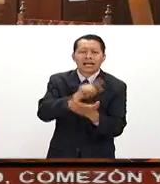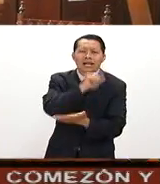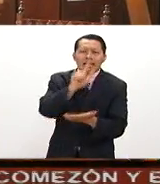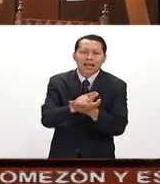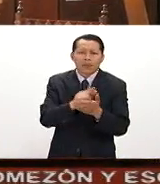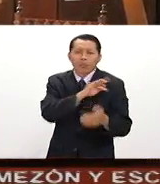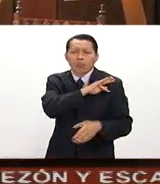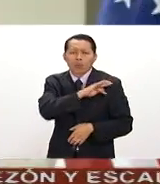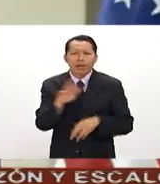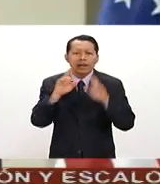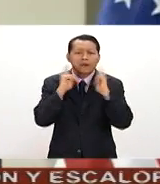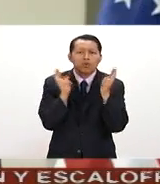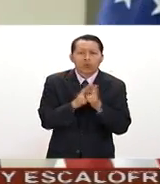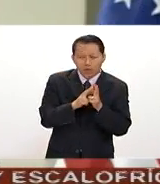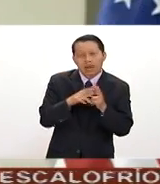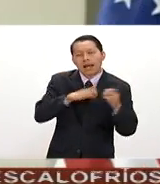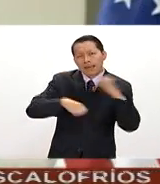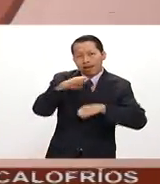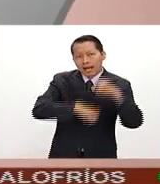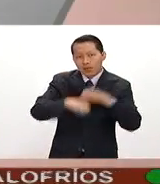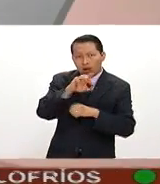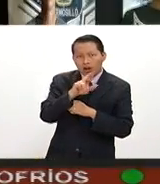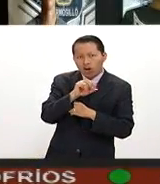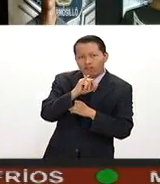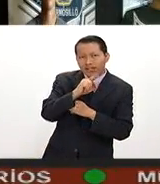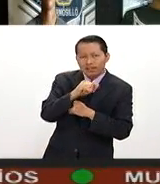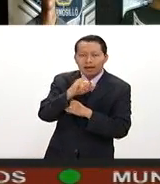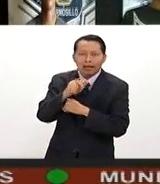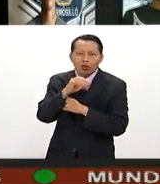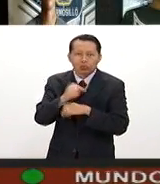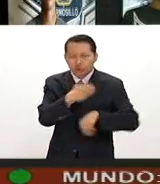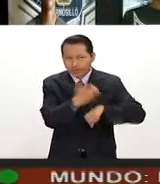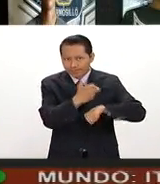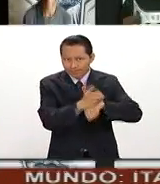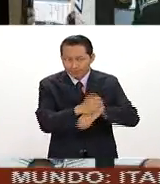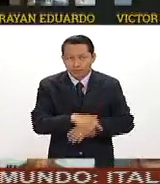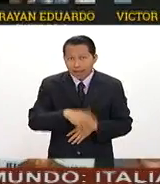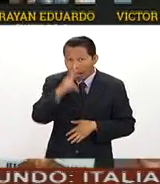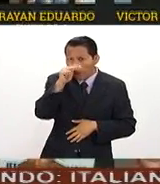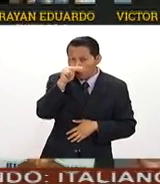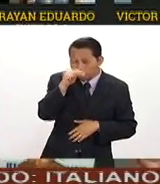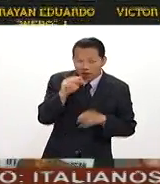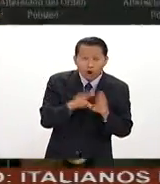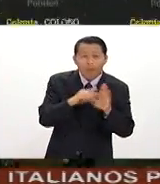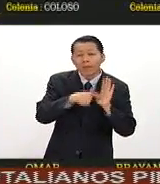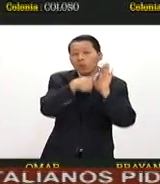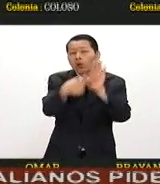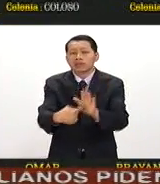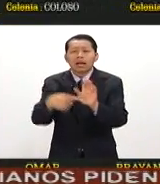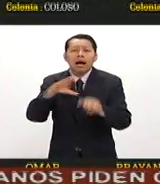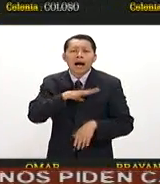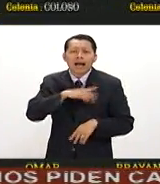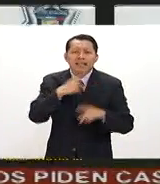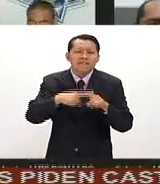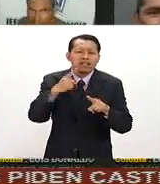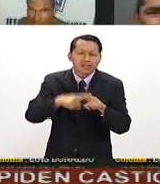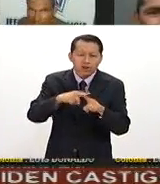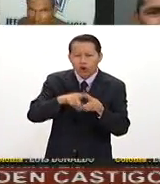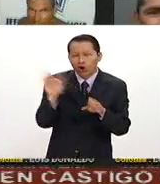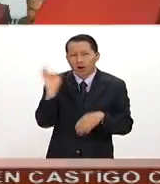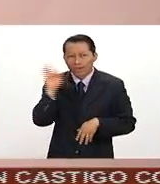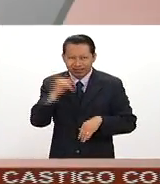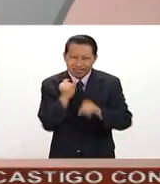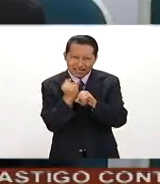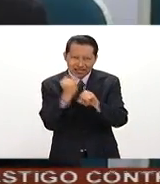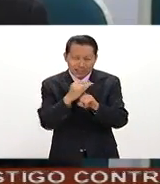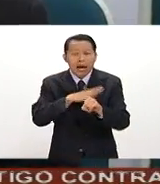Unidos en México, Roberta Jacobson. En Hermosillo, Sonora, exhiben a más de 8,000 presuntos delincuentes por